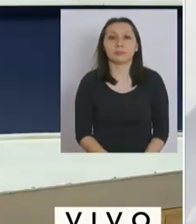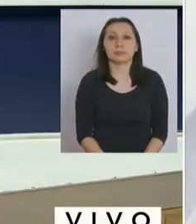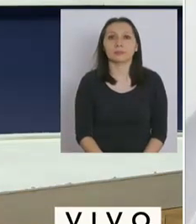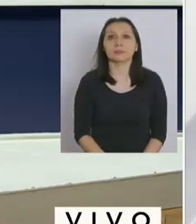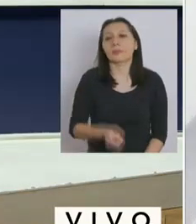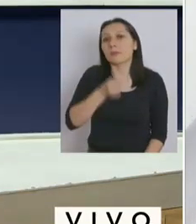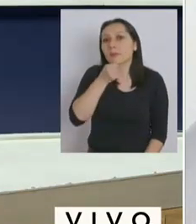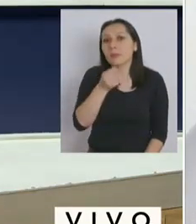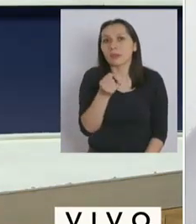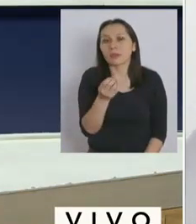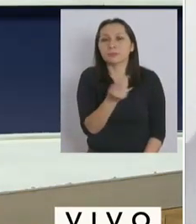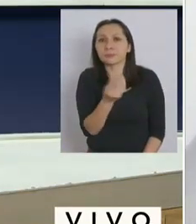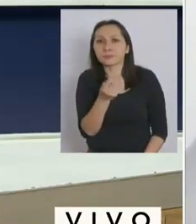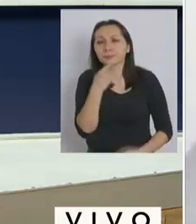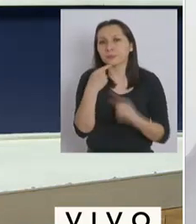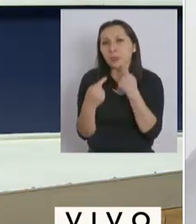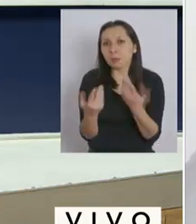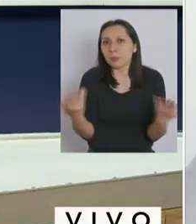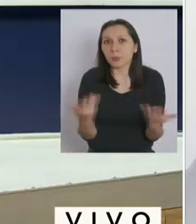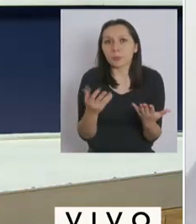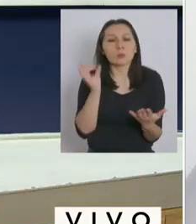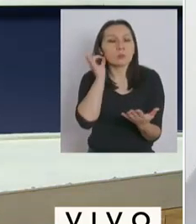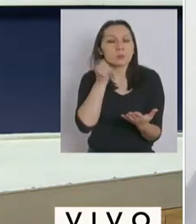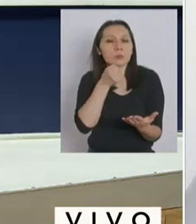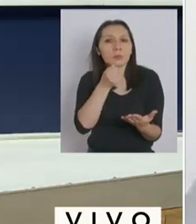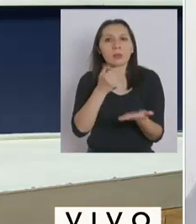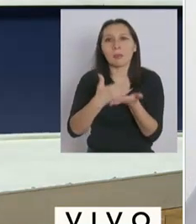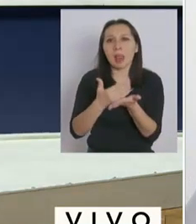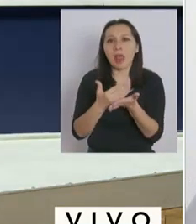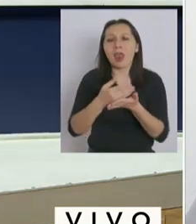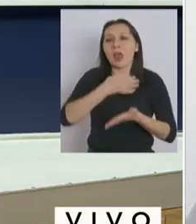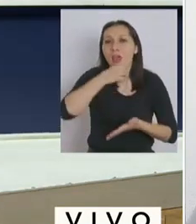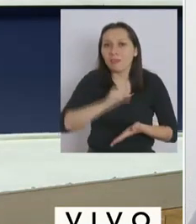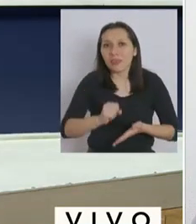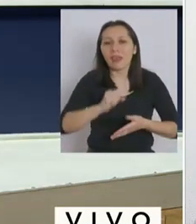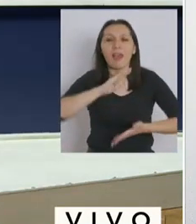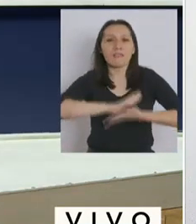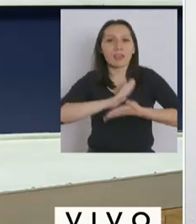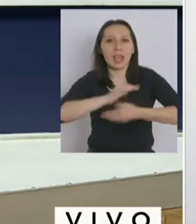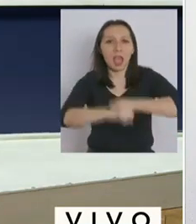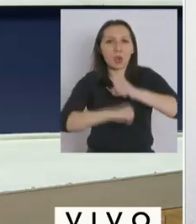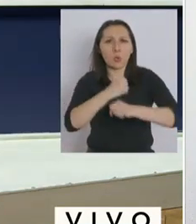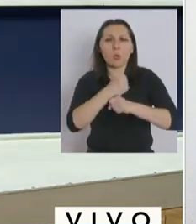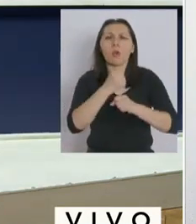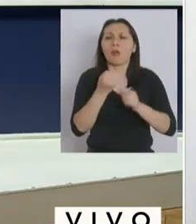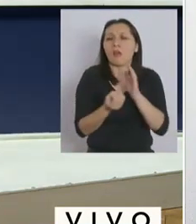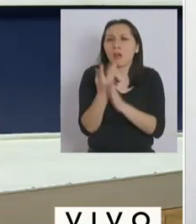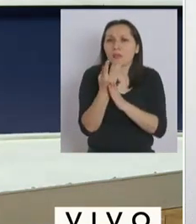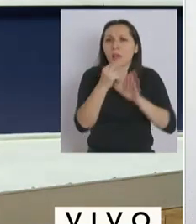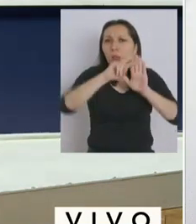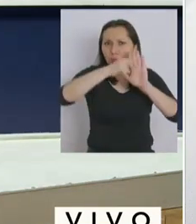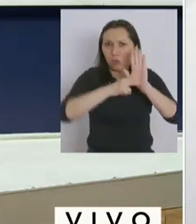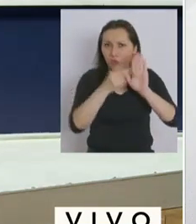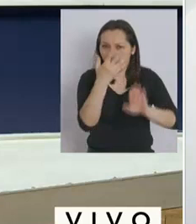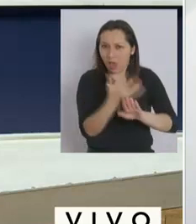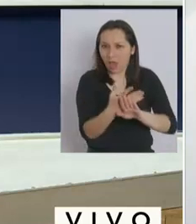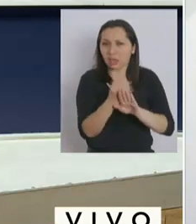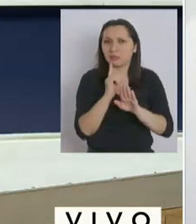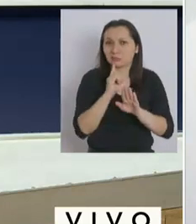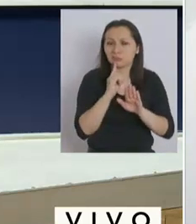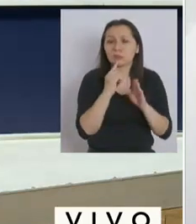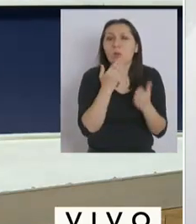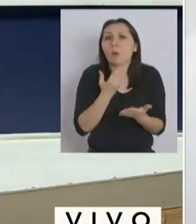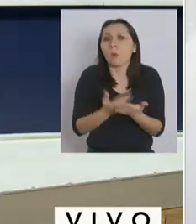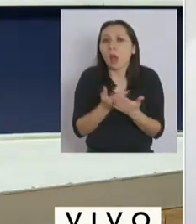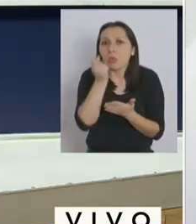María, subsecretario, la pregunta es por el plan de Navidad y fiestas de Año Nuevo, si hay modificaciones o si están pensando hacer modificaciones,